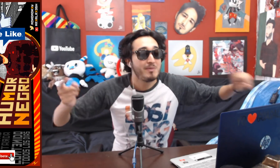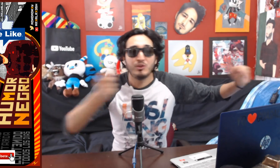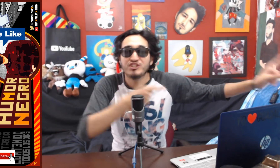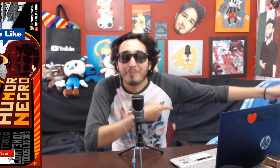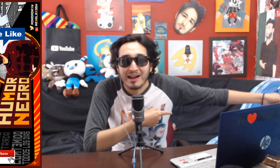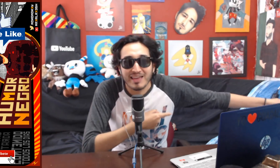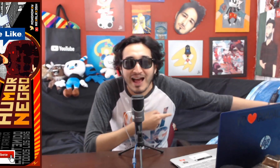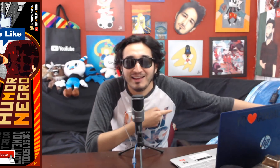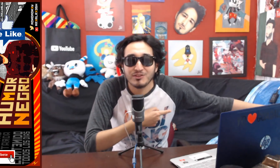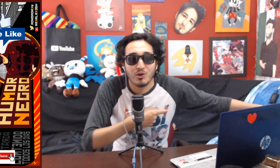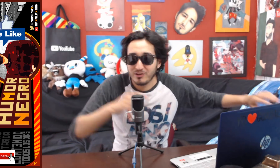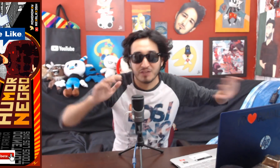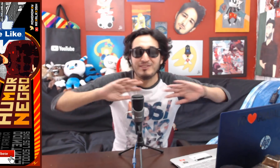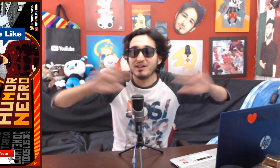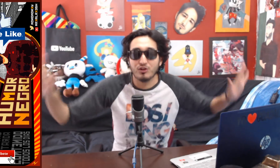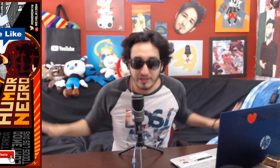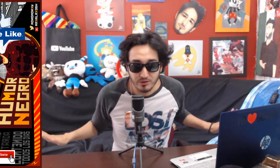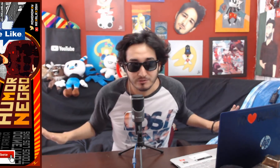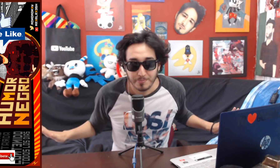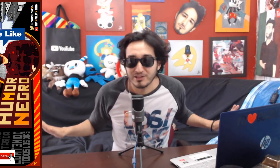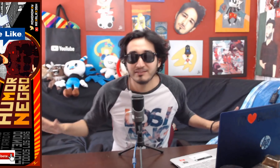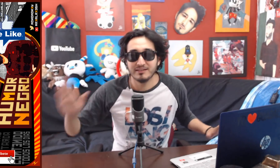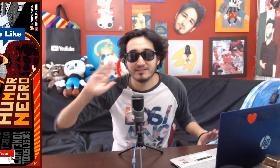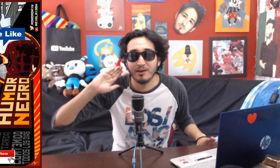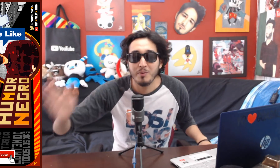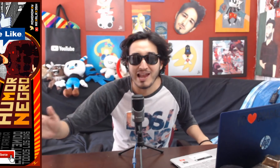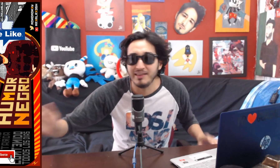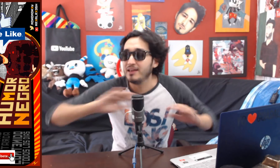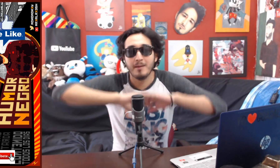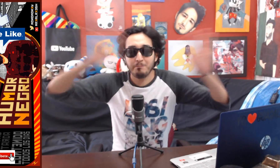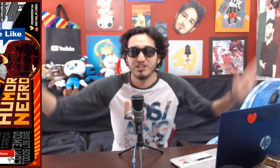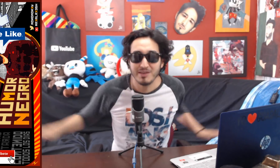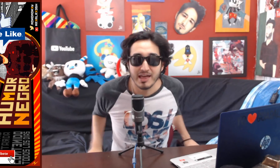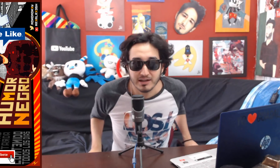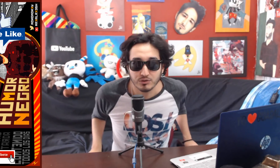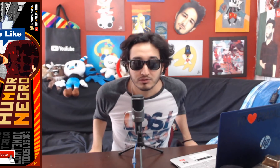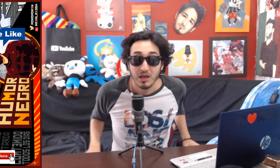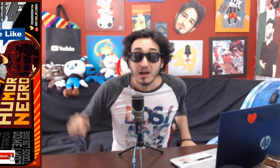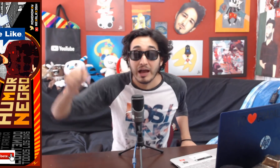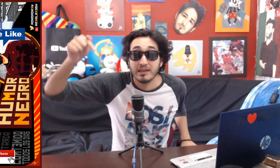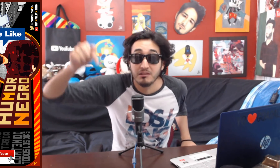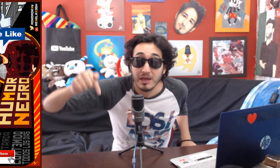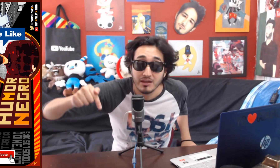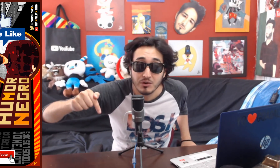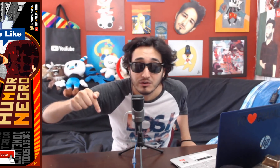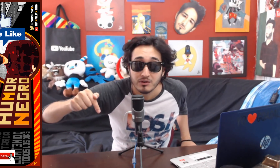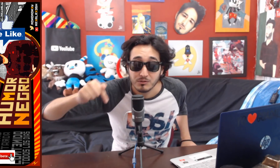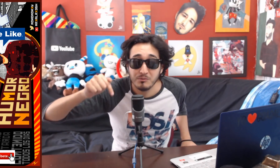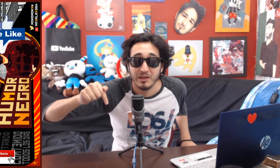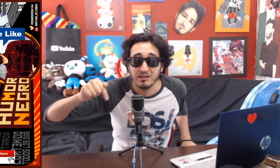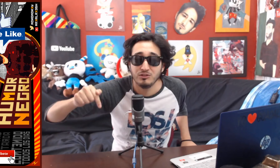viviendo en chapala aquí en jalisco las pensiones de los gringos o sea se jubilan y vida de ricos aquí en méxico